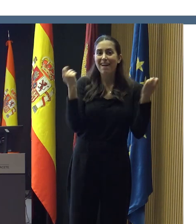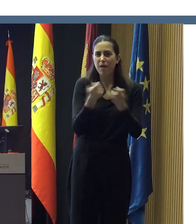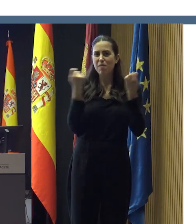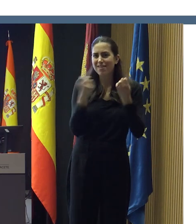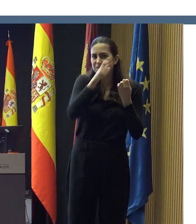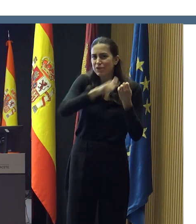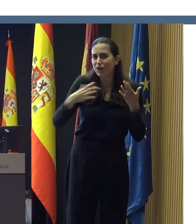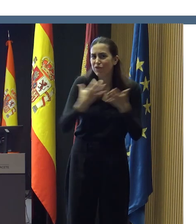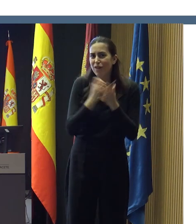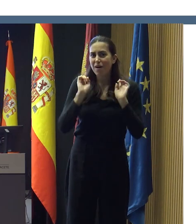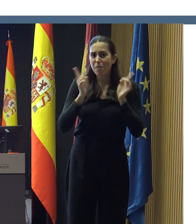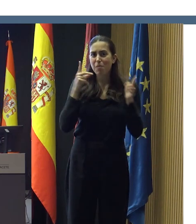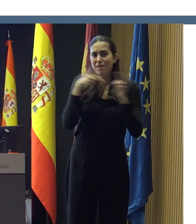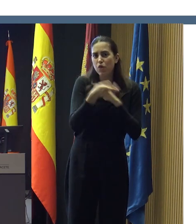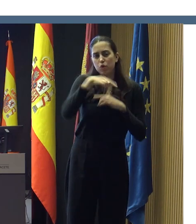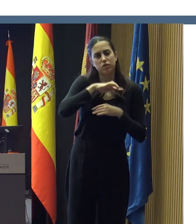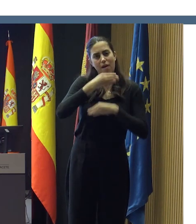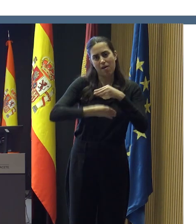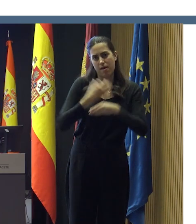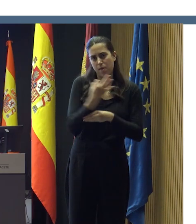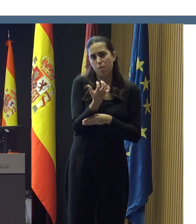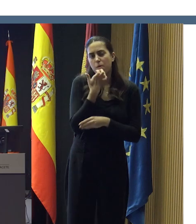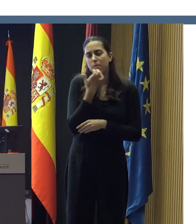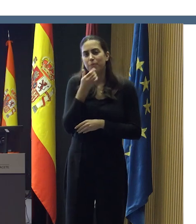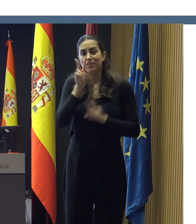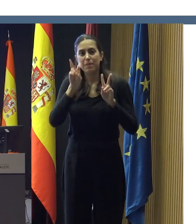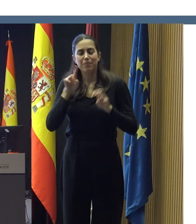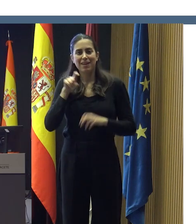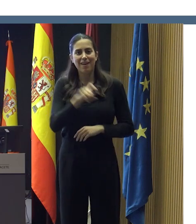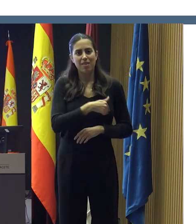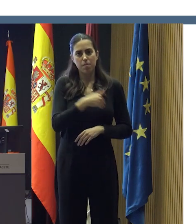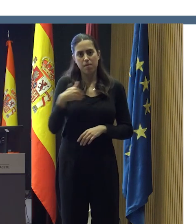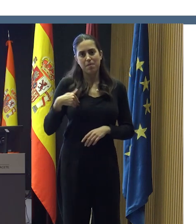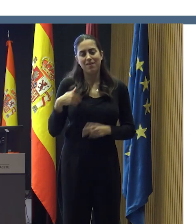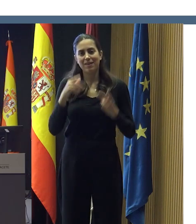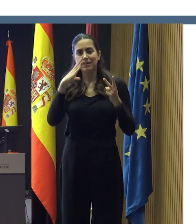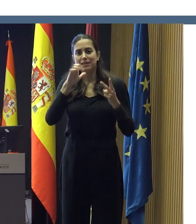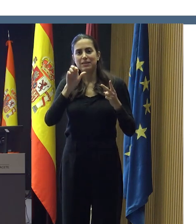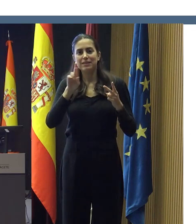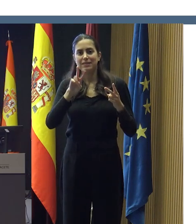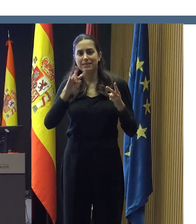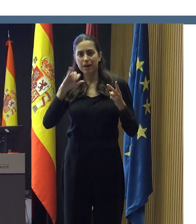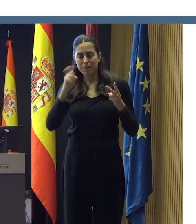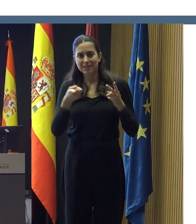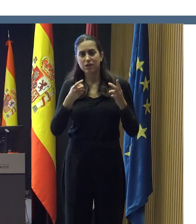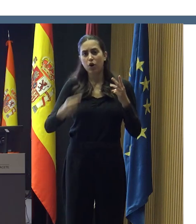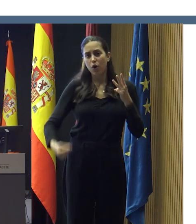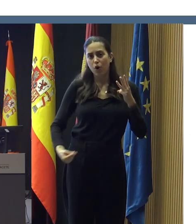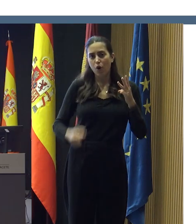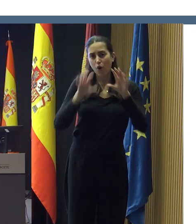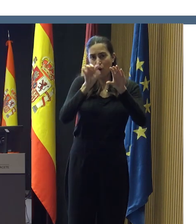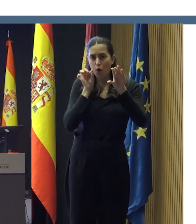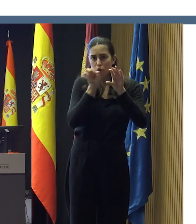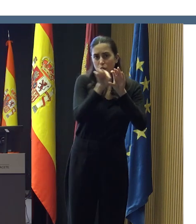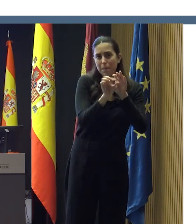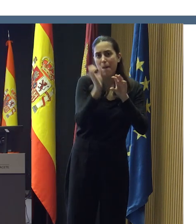aquí de prevención tenemos que hacerlas. Aquí tenemos campaña de cáncer de mama, de prevención de cáncer de cervix, colonoscopia y, sobre todo, para cáncer de